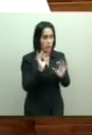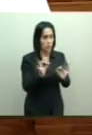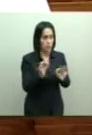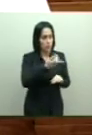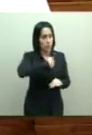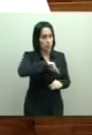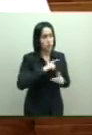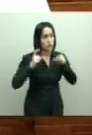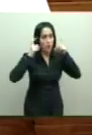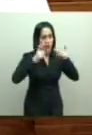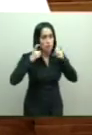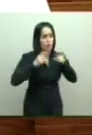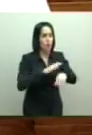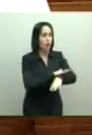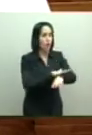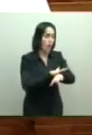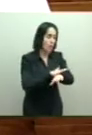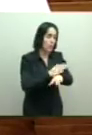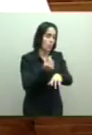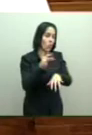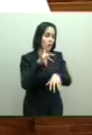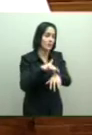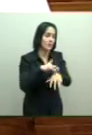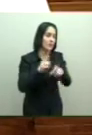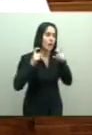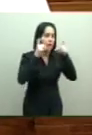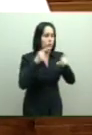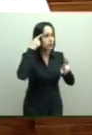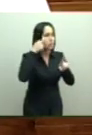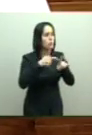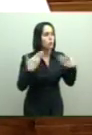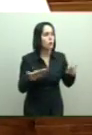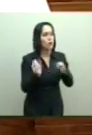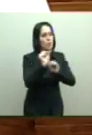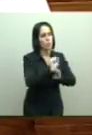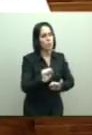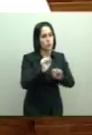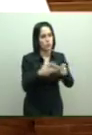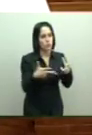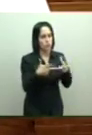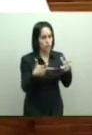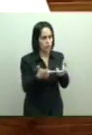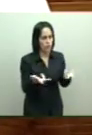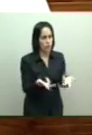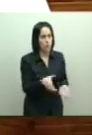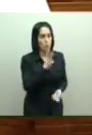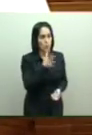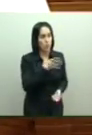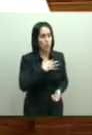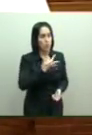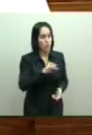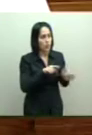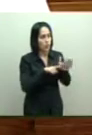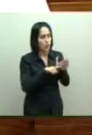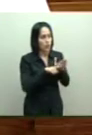esfuerzo que tiene que hacer un gobierno mínimamente sensible es la protección social. Porque podemos crecer lento,